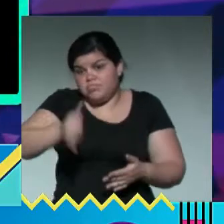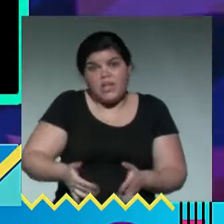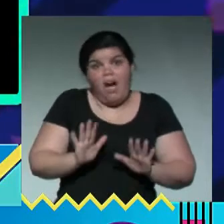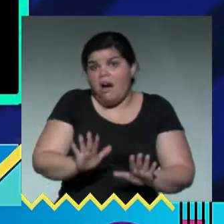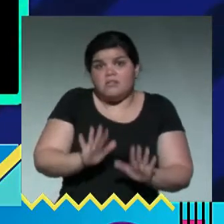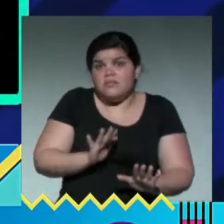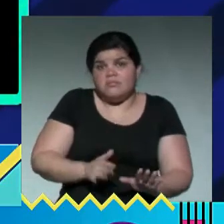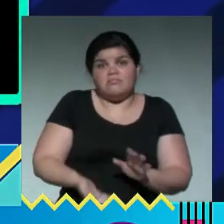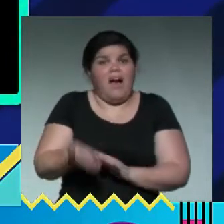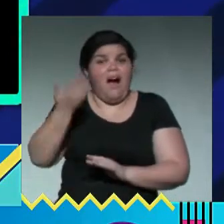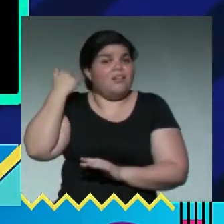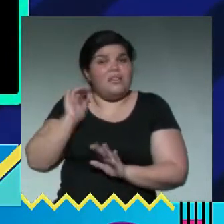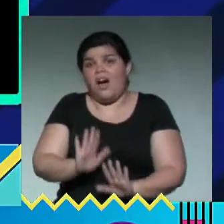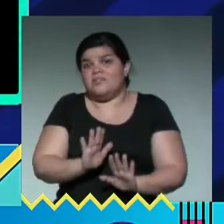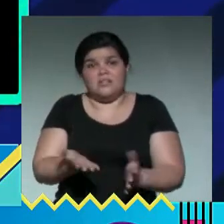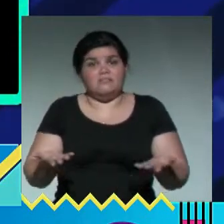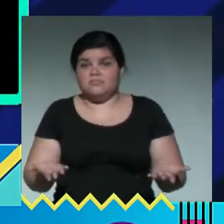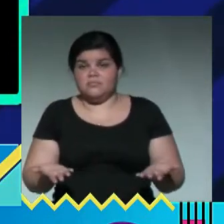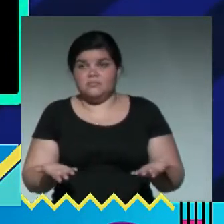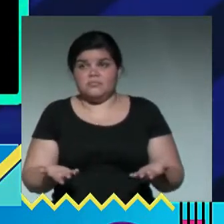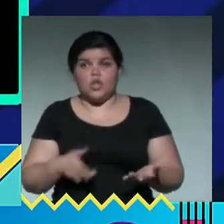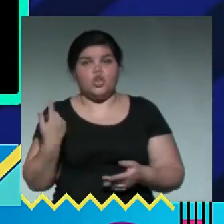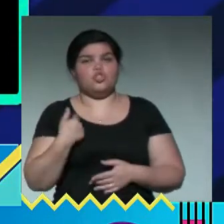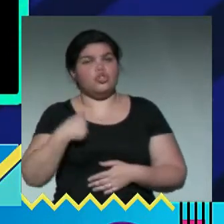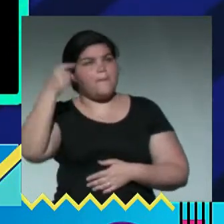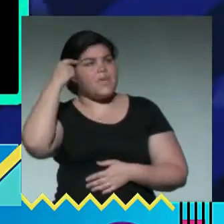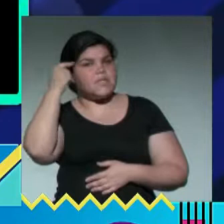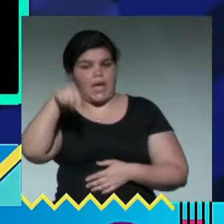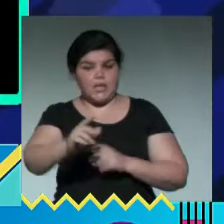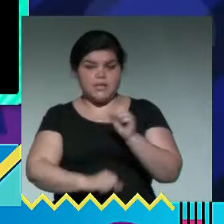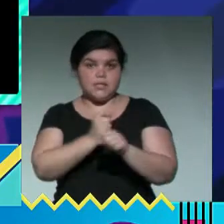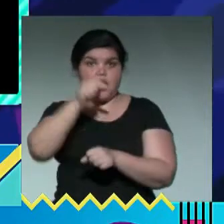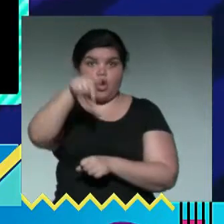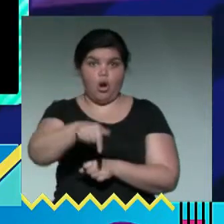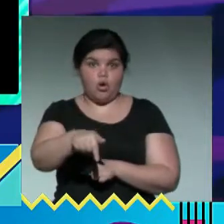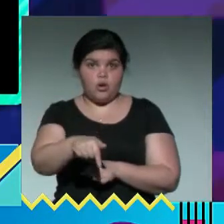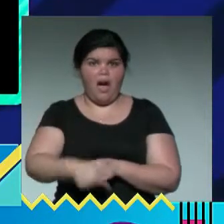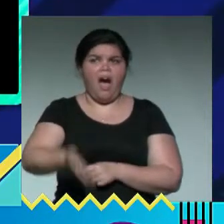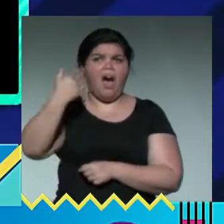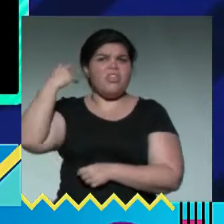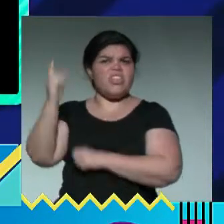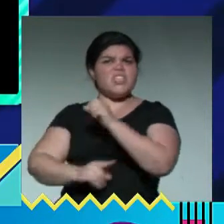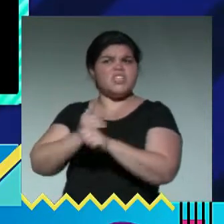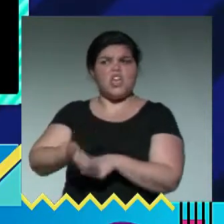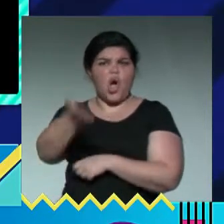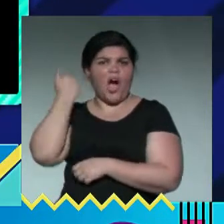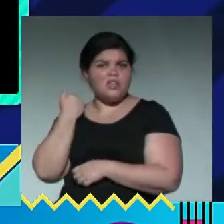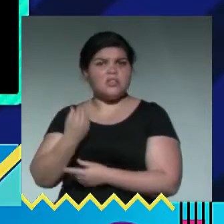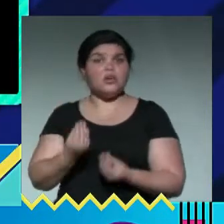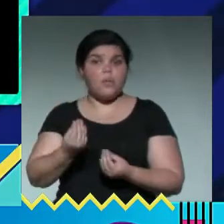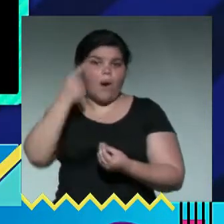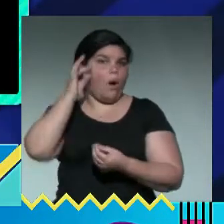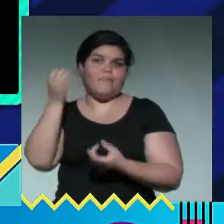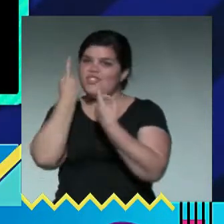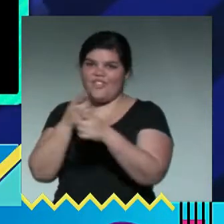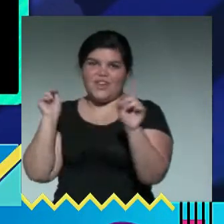lo valoramos desde este siglo, desde el siglo pasado, lo vemos con otros ojos,